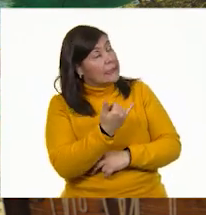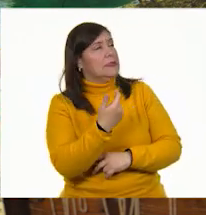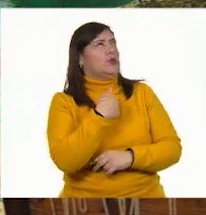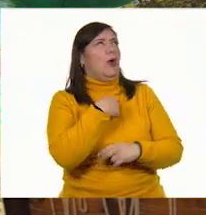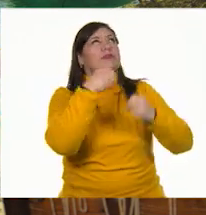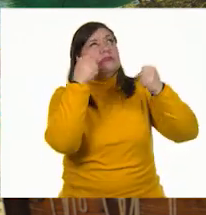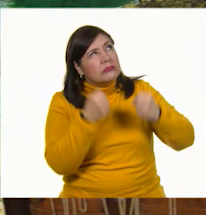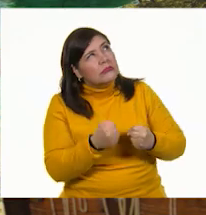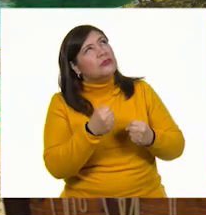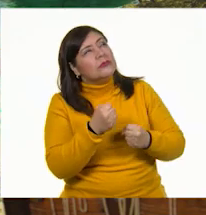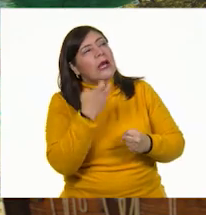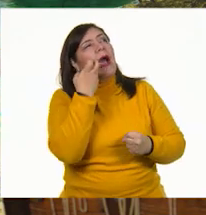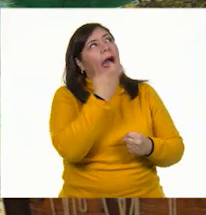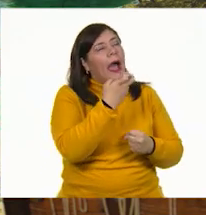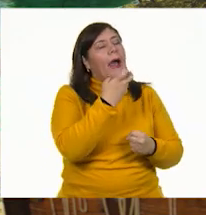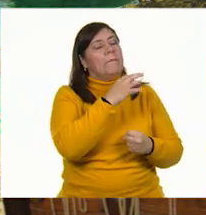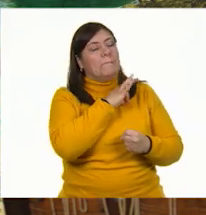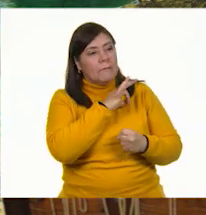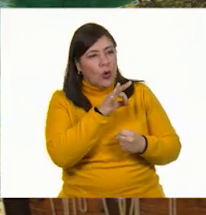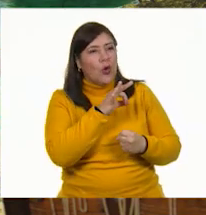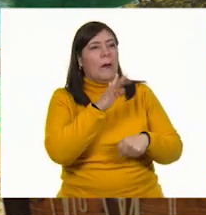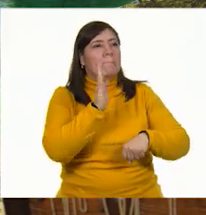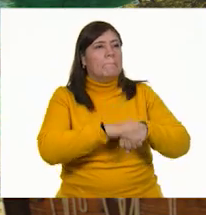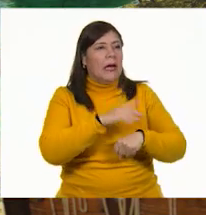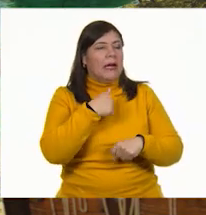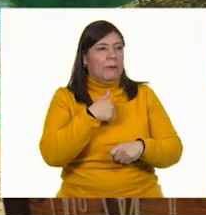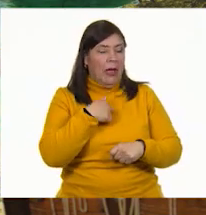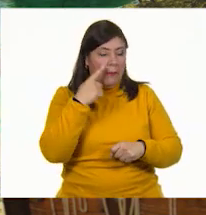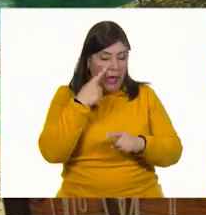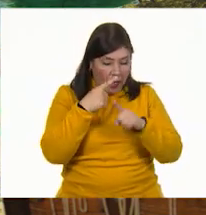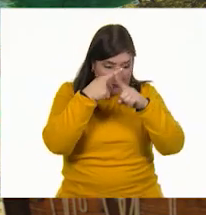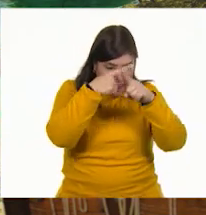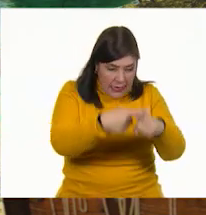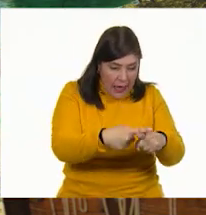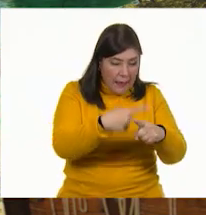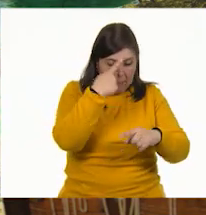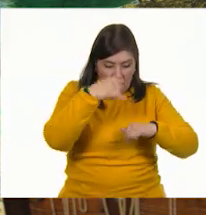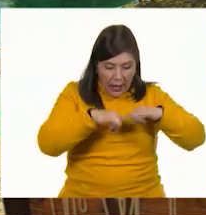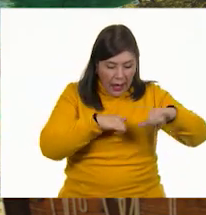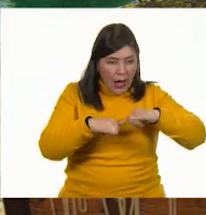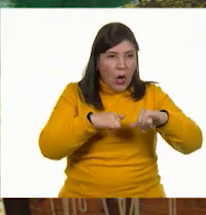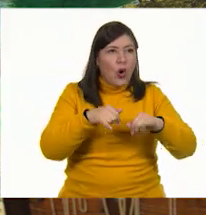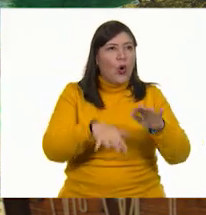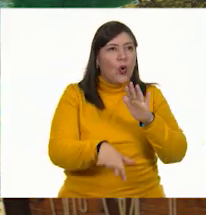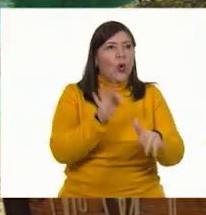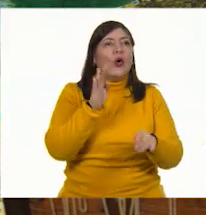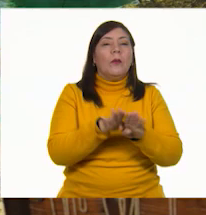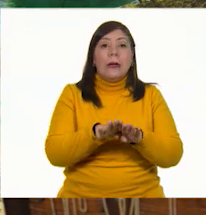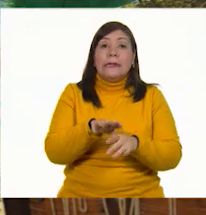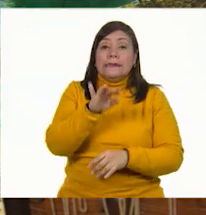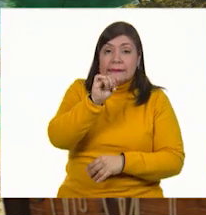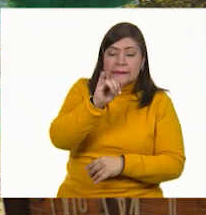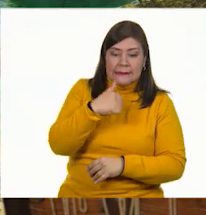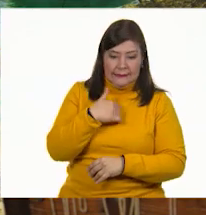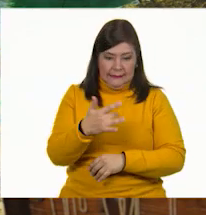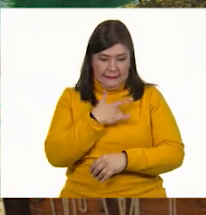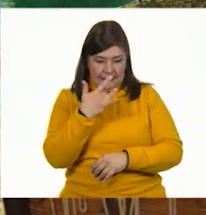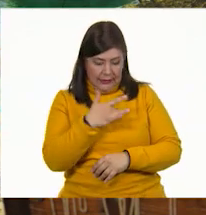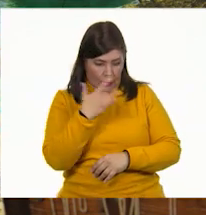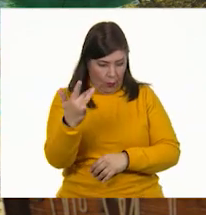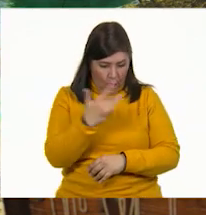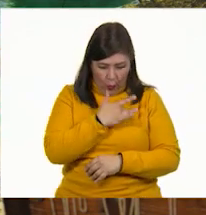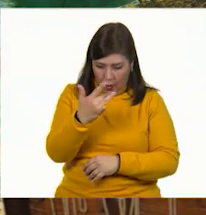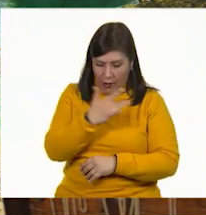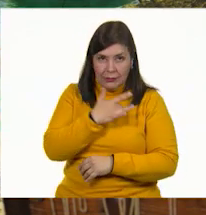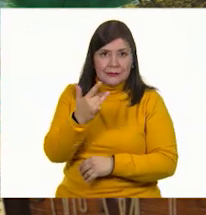que eso nos va a acercar más a la X marcada en el mapa. Así es. Lo siento en el corazón.